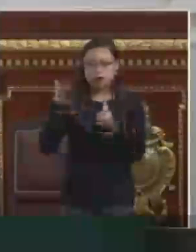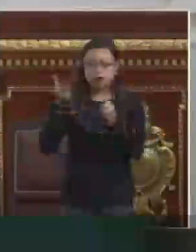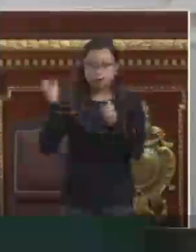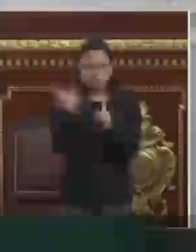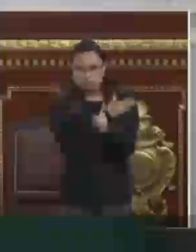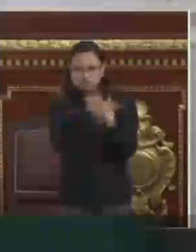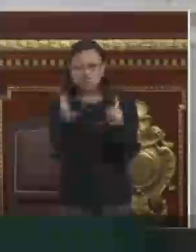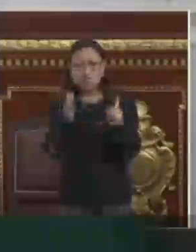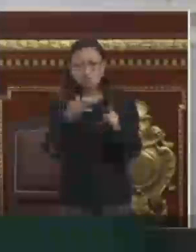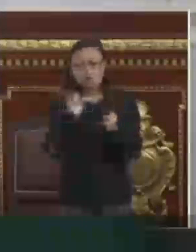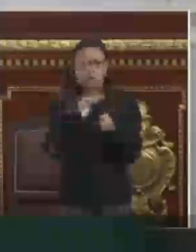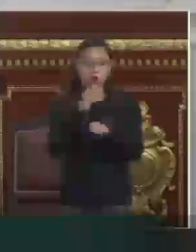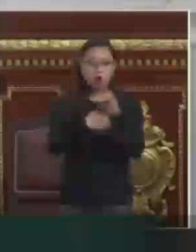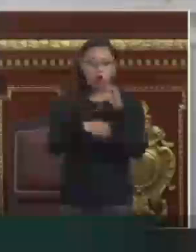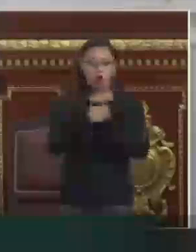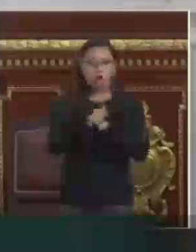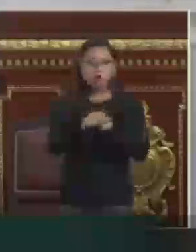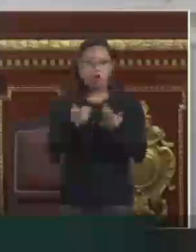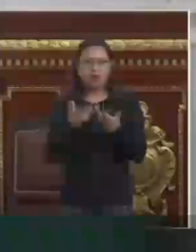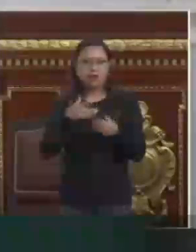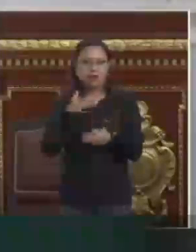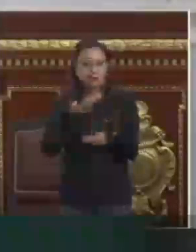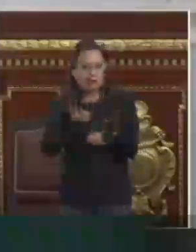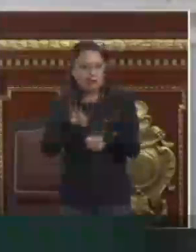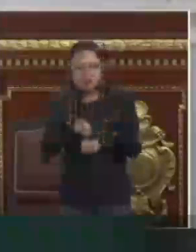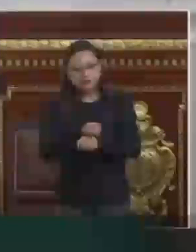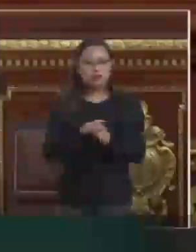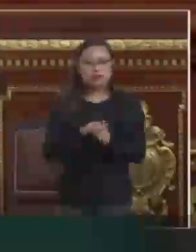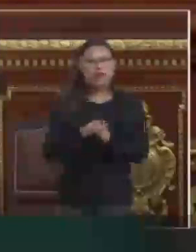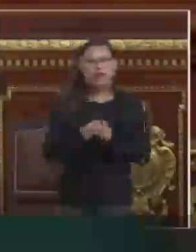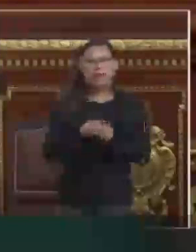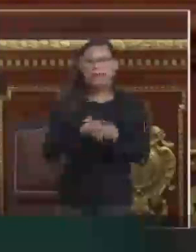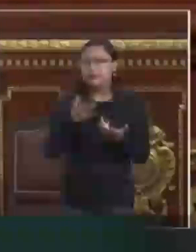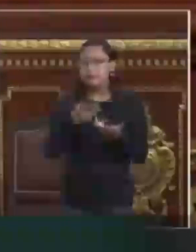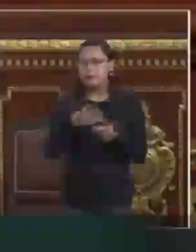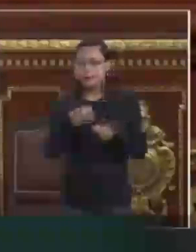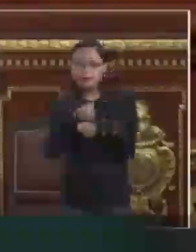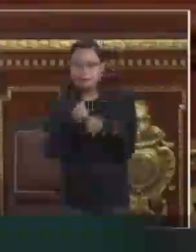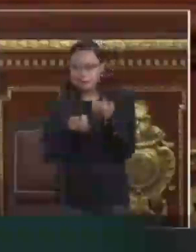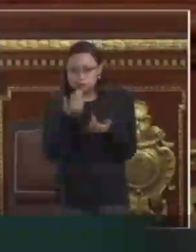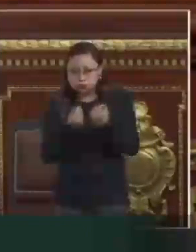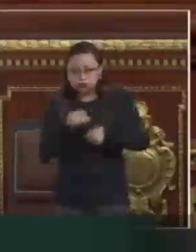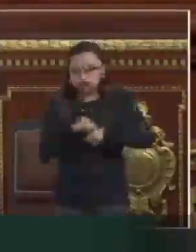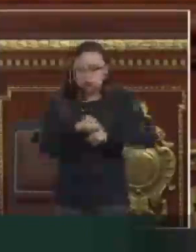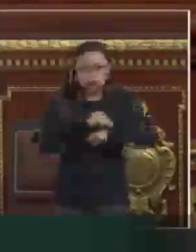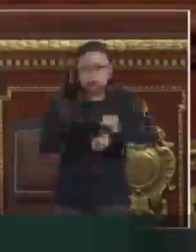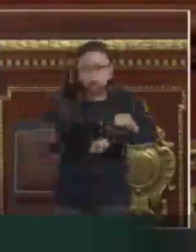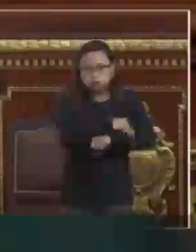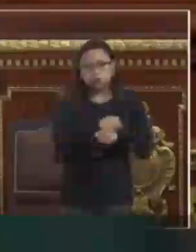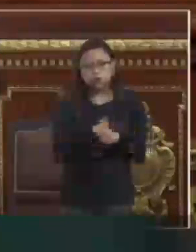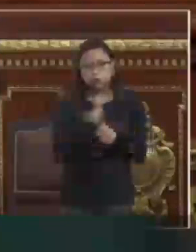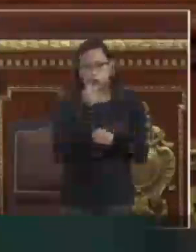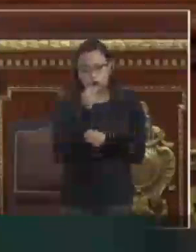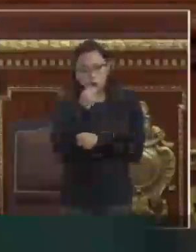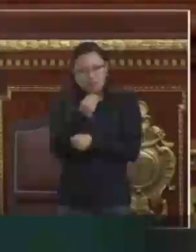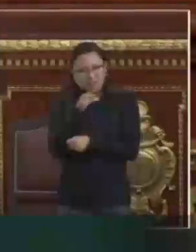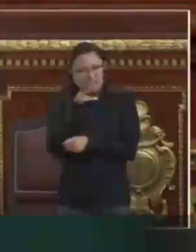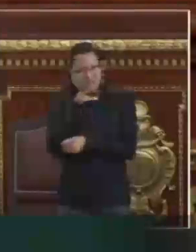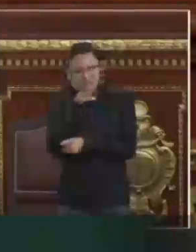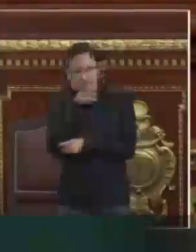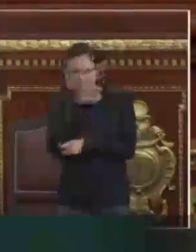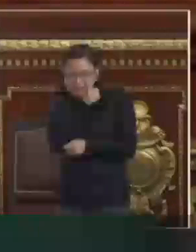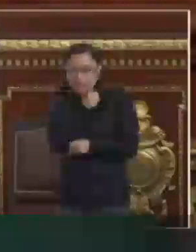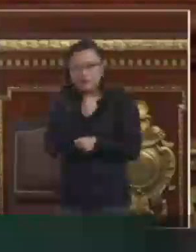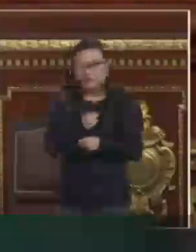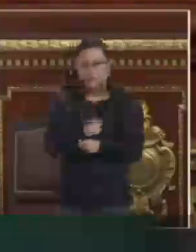o tutores, ya sea en el hogar o la escuela, a fin de proteger la integridad de la niñez capitalina. Con estas modificaciones se busca crear un